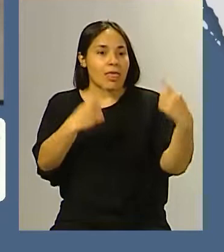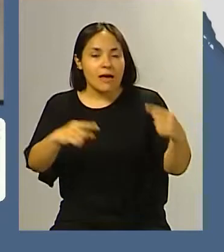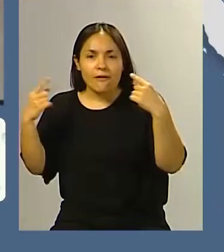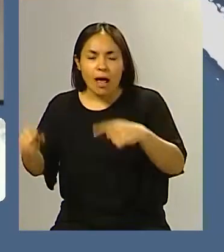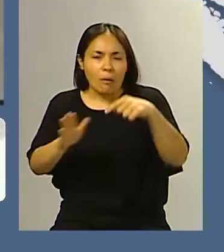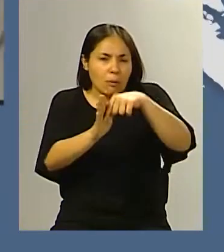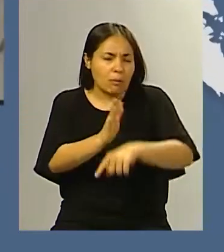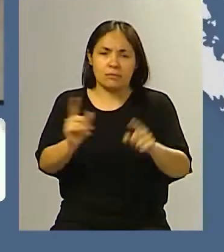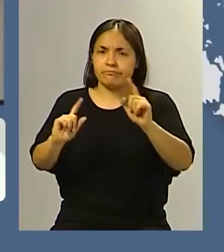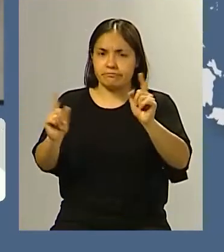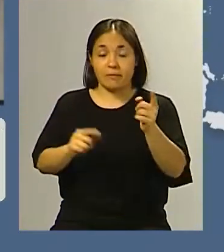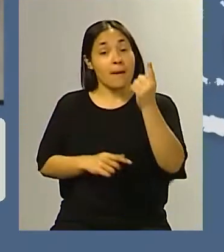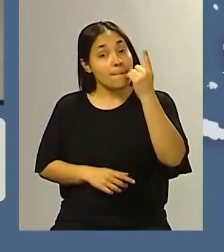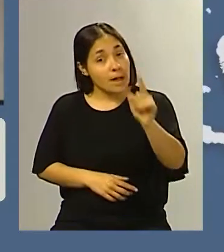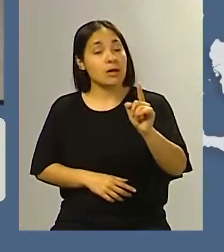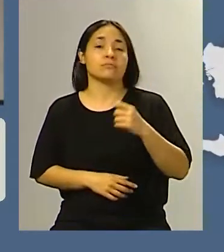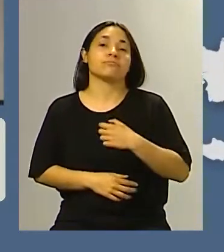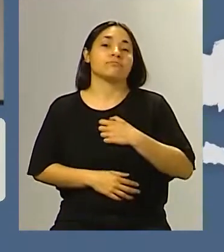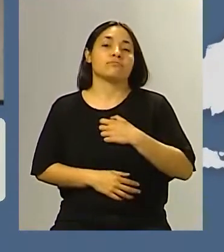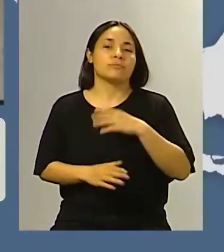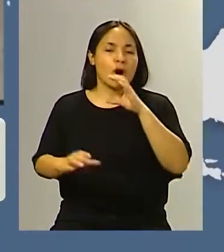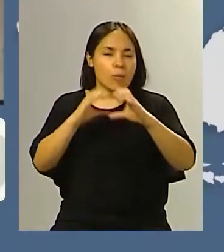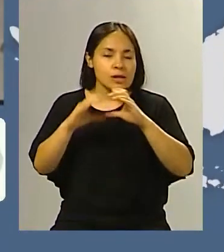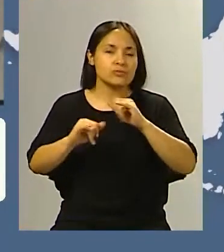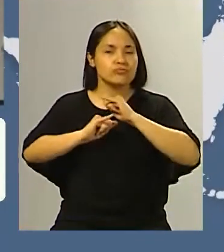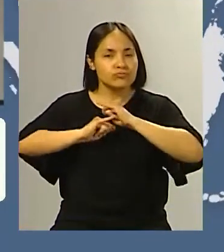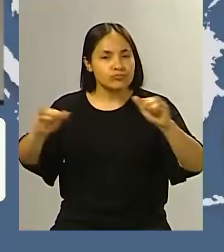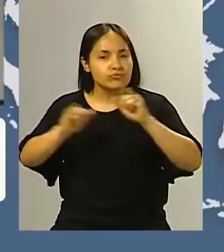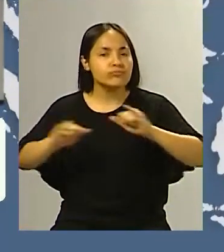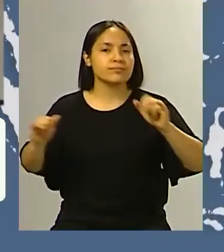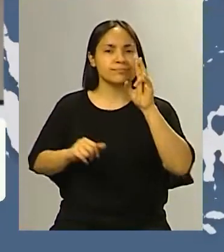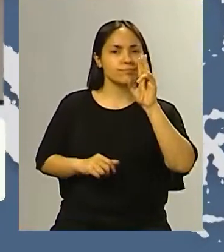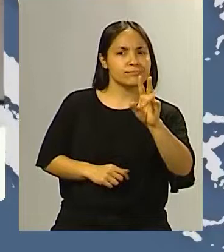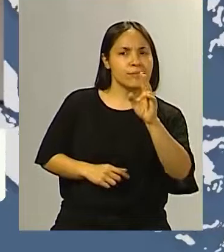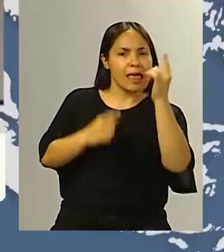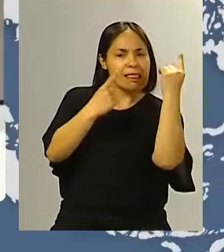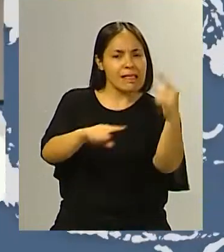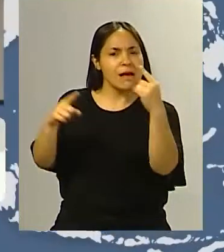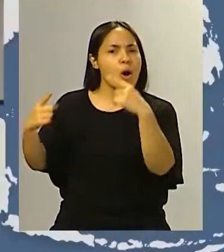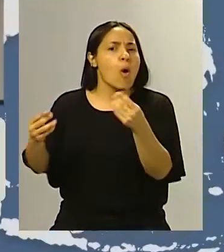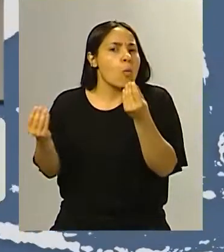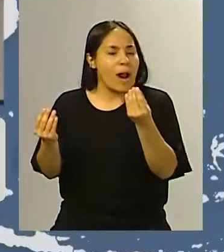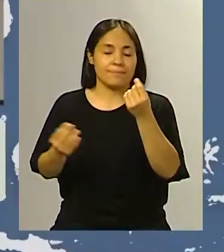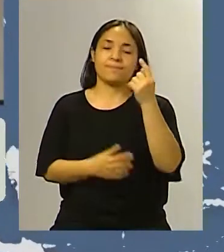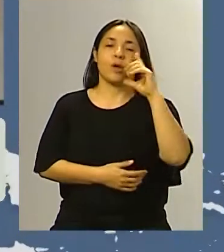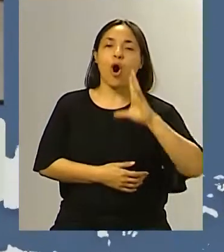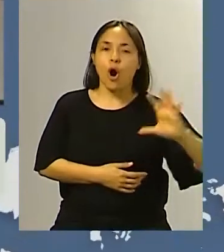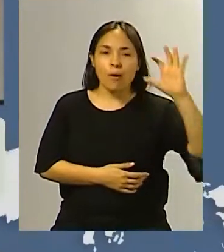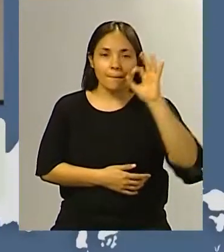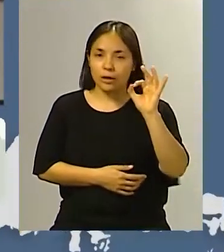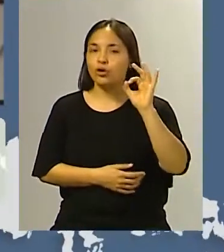sí, por lo que hemos visto a través de los medios sobre todo, la diferencia parece ser más ideológica entre los dos